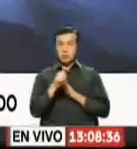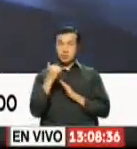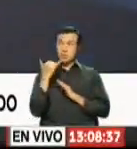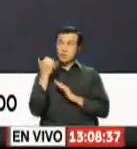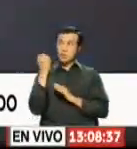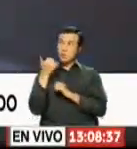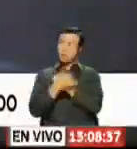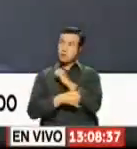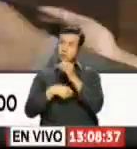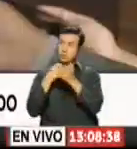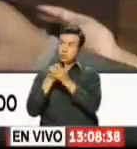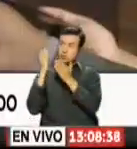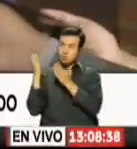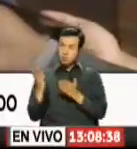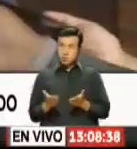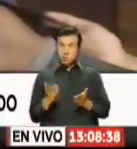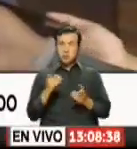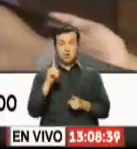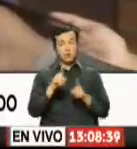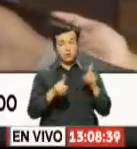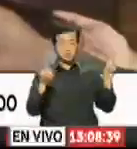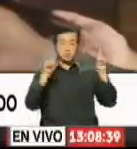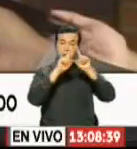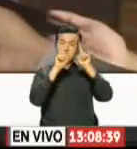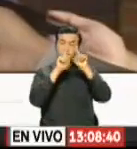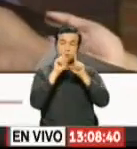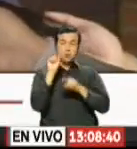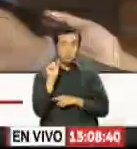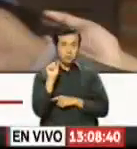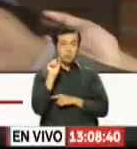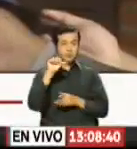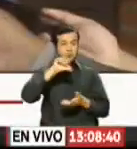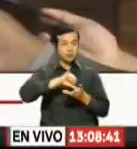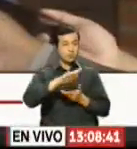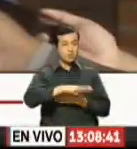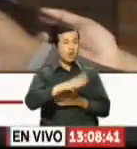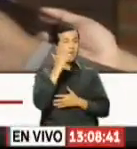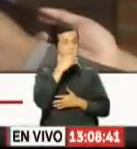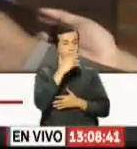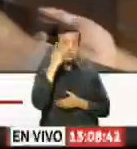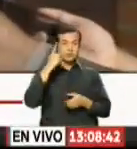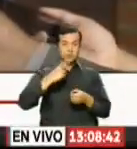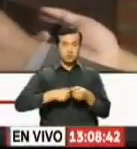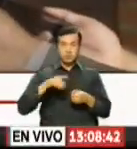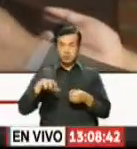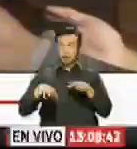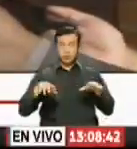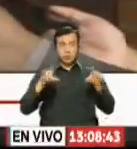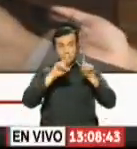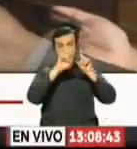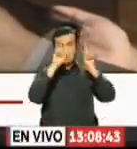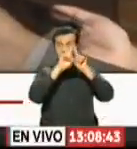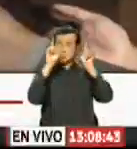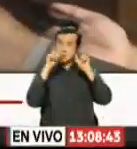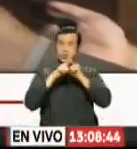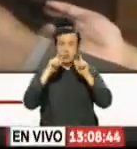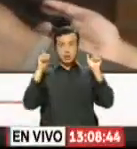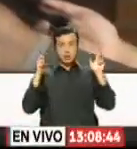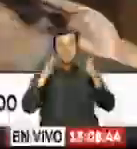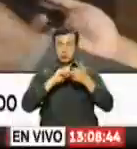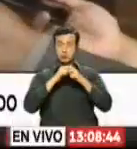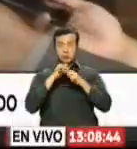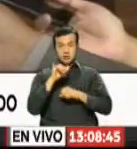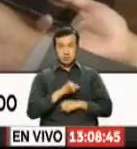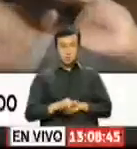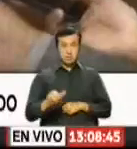de maquinaria. Con el Azuay son pequeños empresarios, pero en ciudades como Ambato, como Quito, son grandes empresarios que tienen el mismo problema y